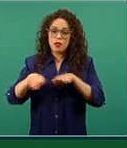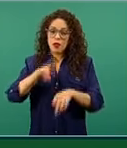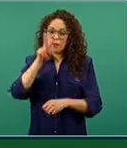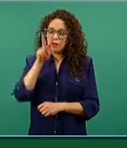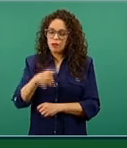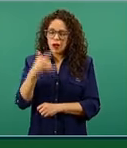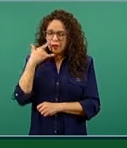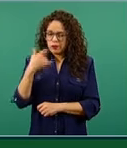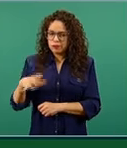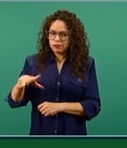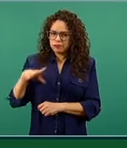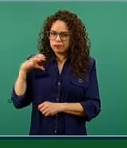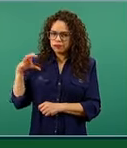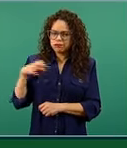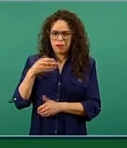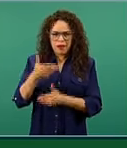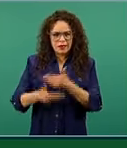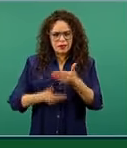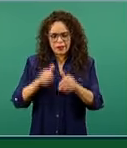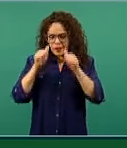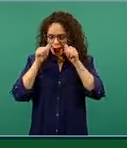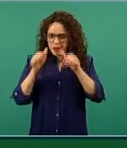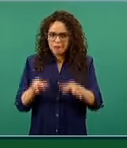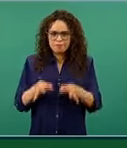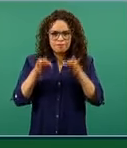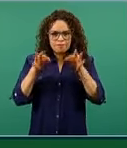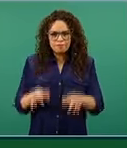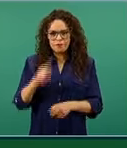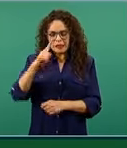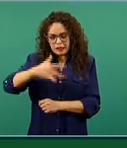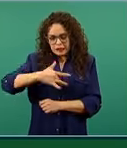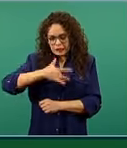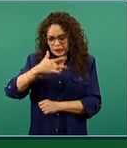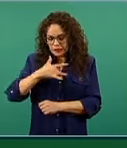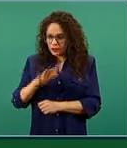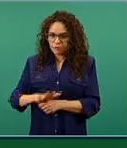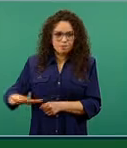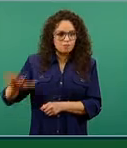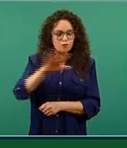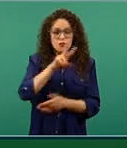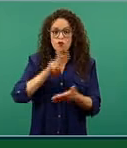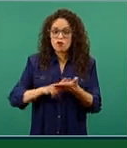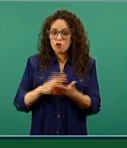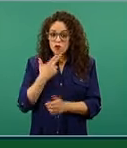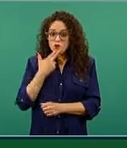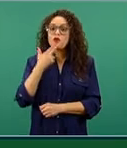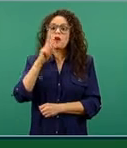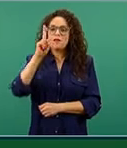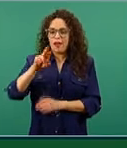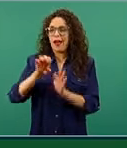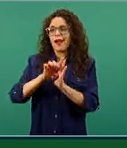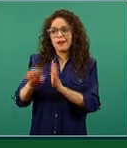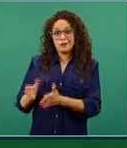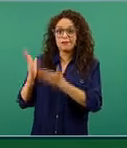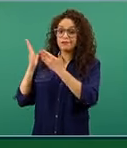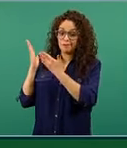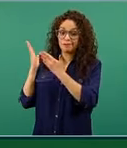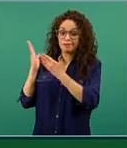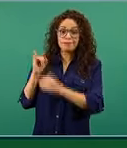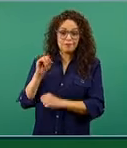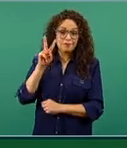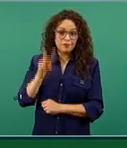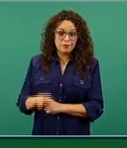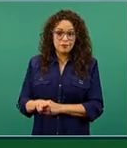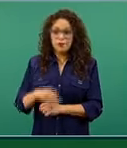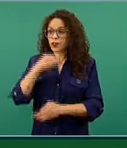devoción, por su capacidad de servicio, por su conciencia social, son verdaderamente ejemplares. Estimulan a todo el personal